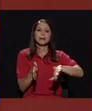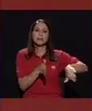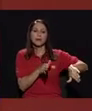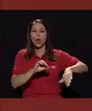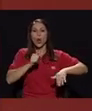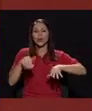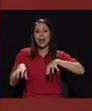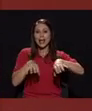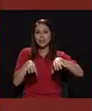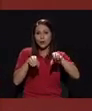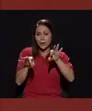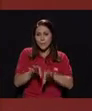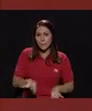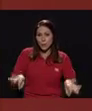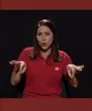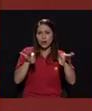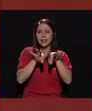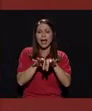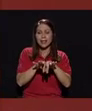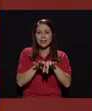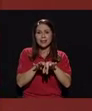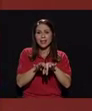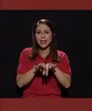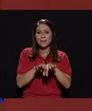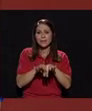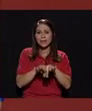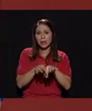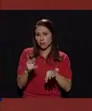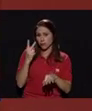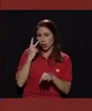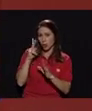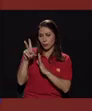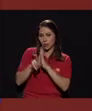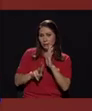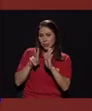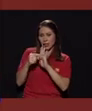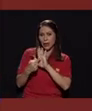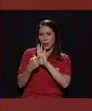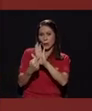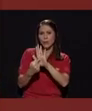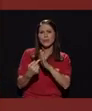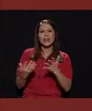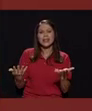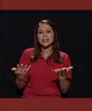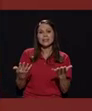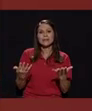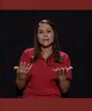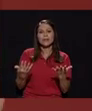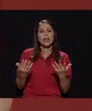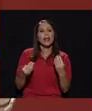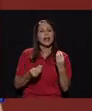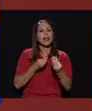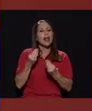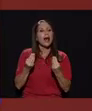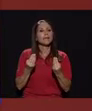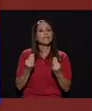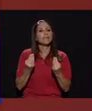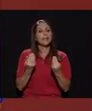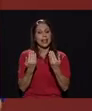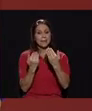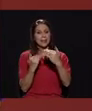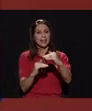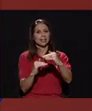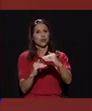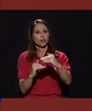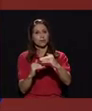acción importante, y que lo apuntaba ahora el video que hemos pasado, es la delimitación.